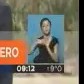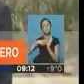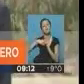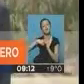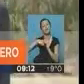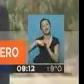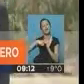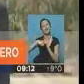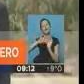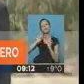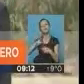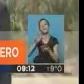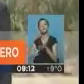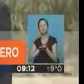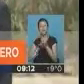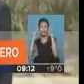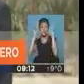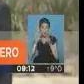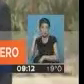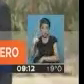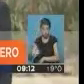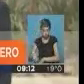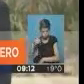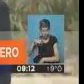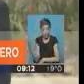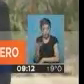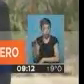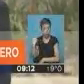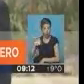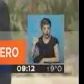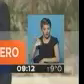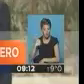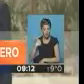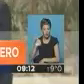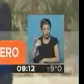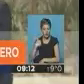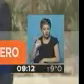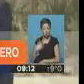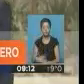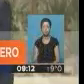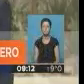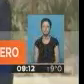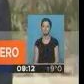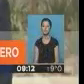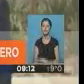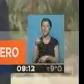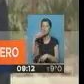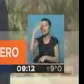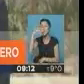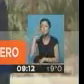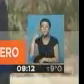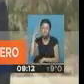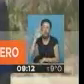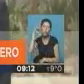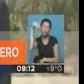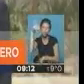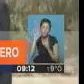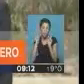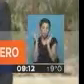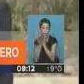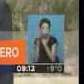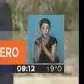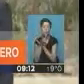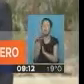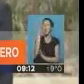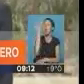que ver en materia de cosas que se realizan en el país. ¿Logran encaminar una vocación, usted cree? Porque el presidente hace poco